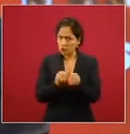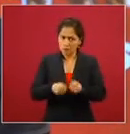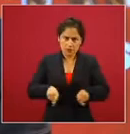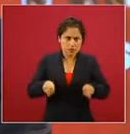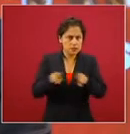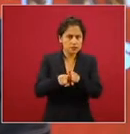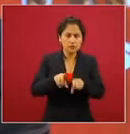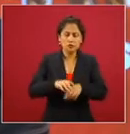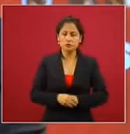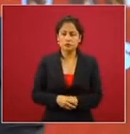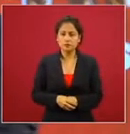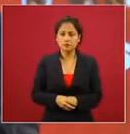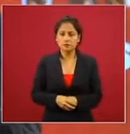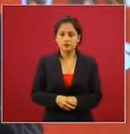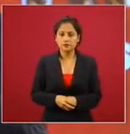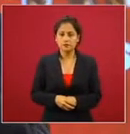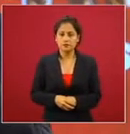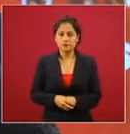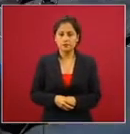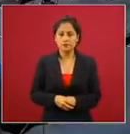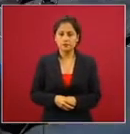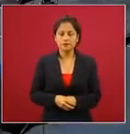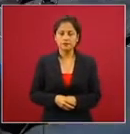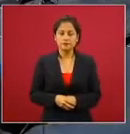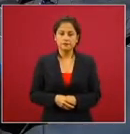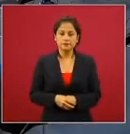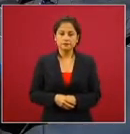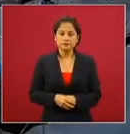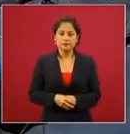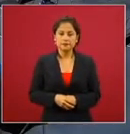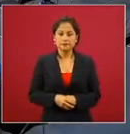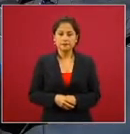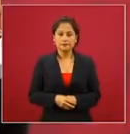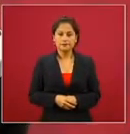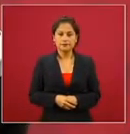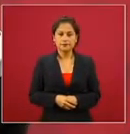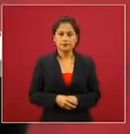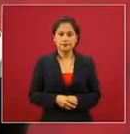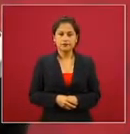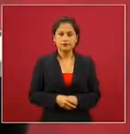mismos. Pero hay una sola reforma que falta,